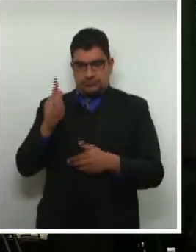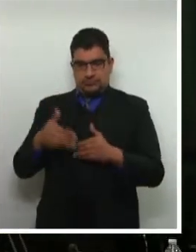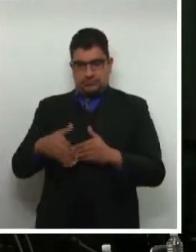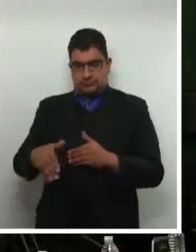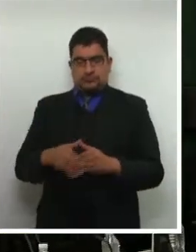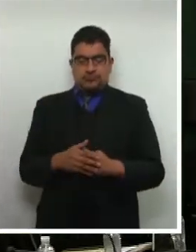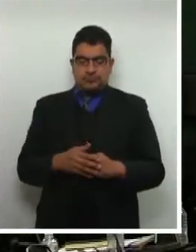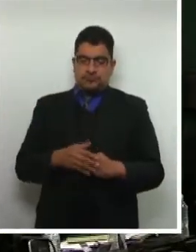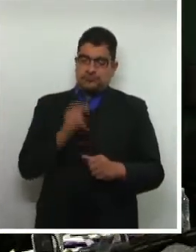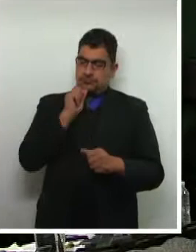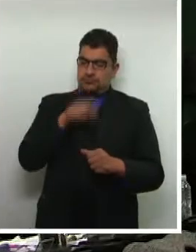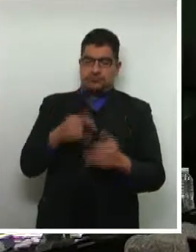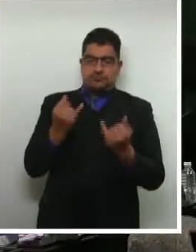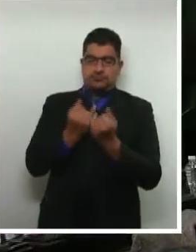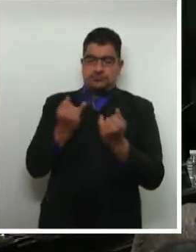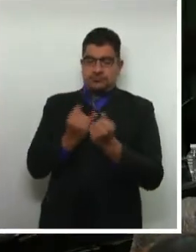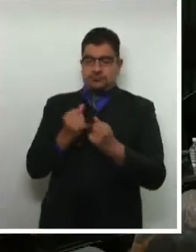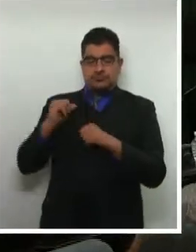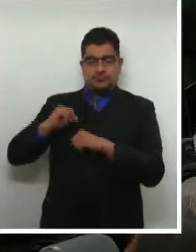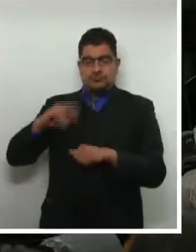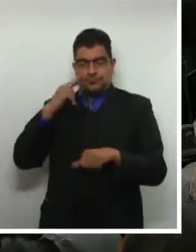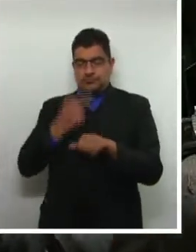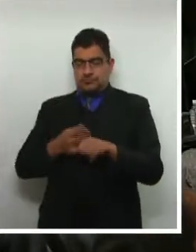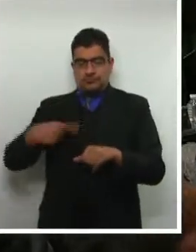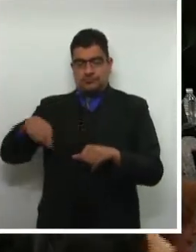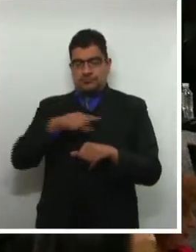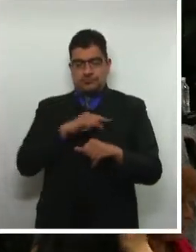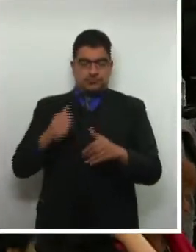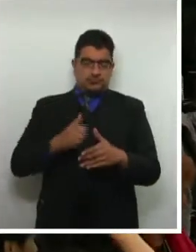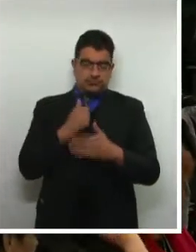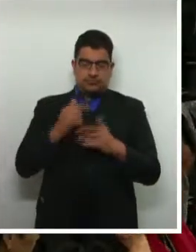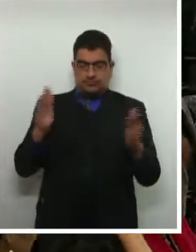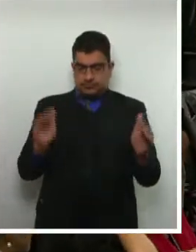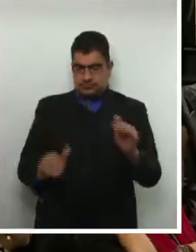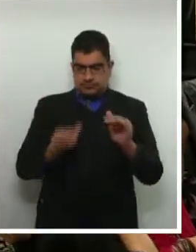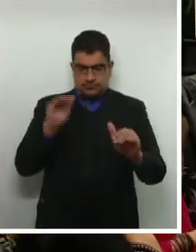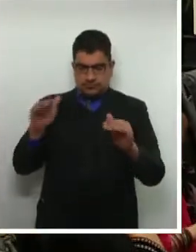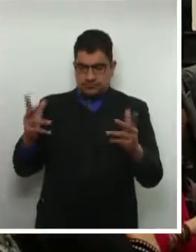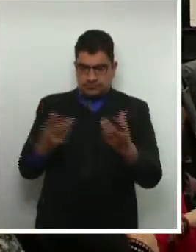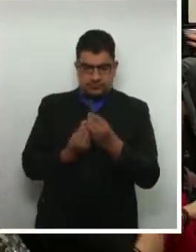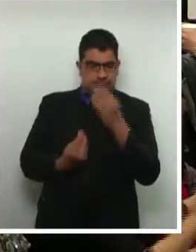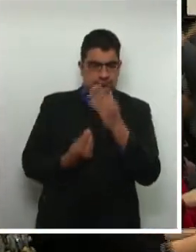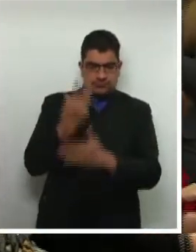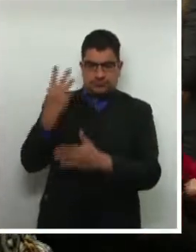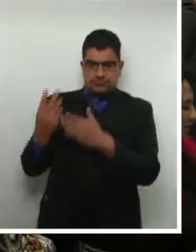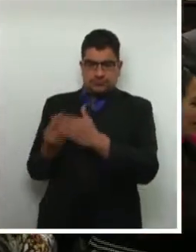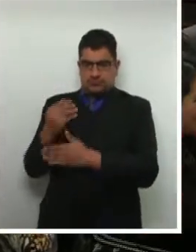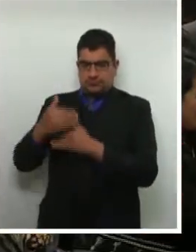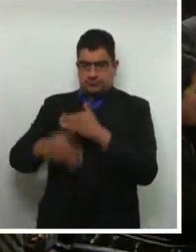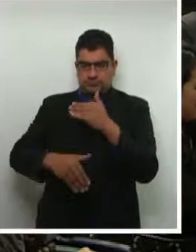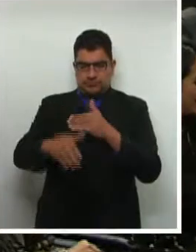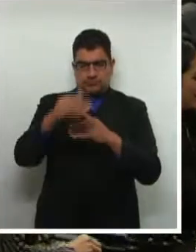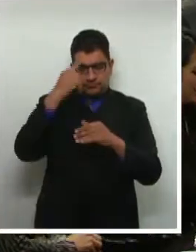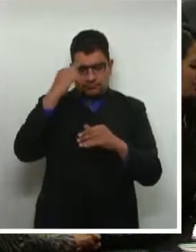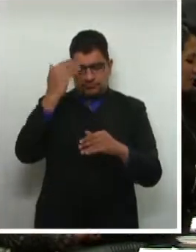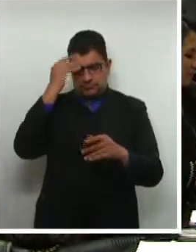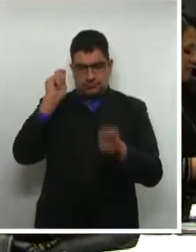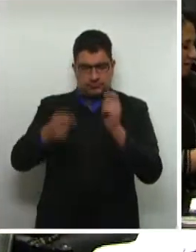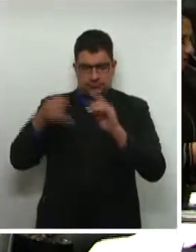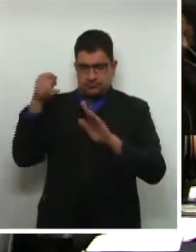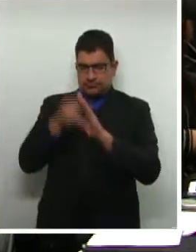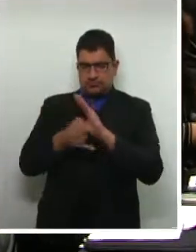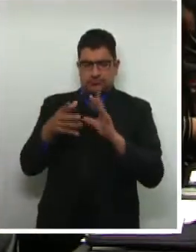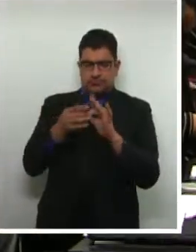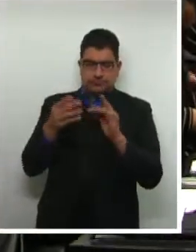Habla sobre las autoridades de la ciudad promoverán activamente la economía innovadora y del conocimiento, compatible